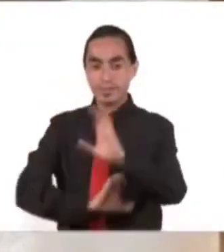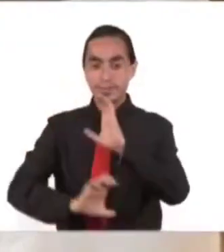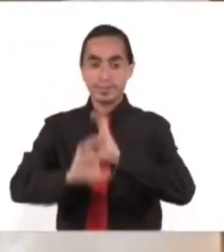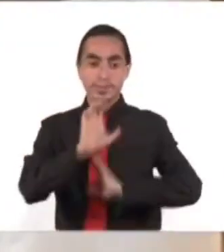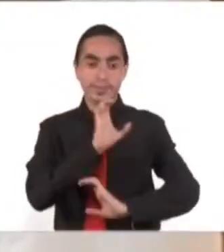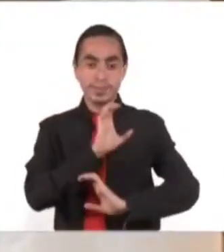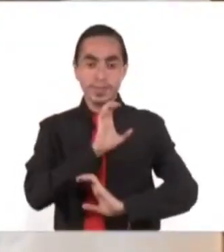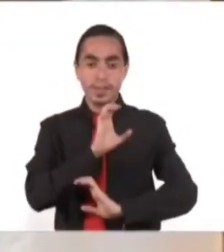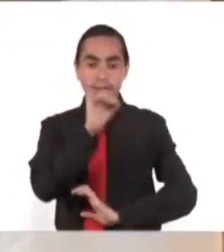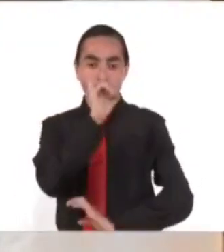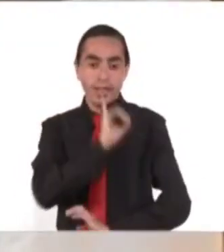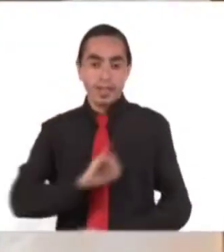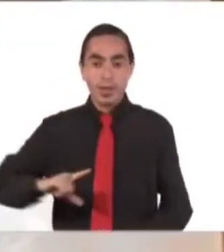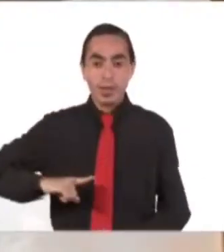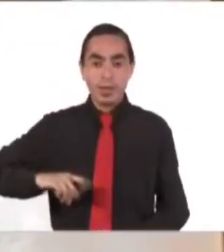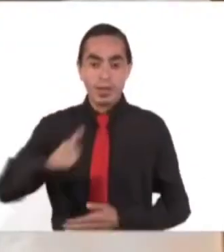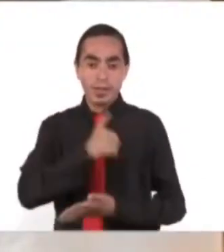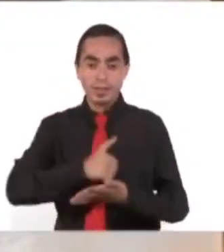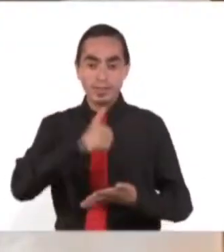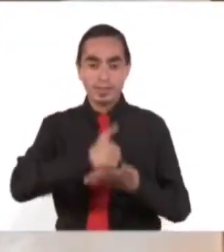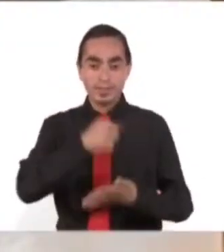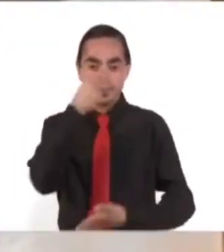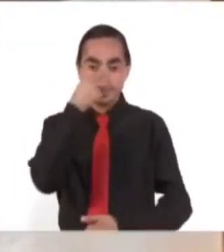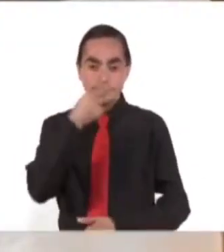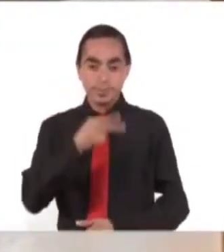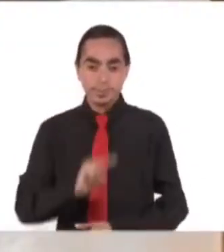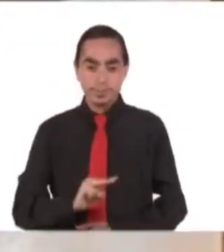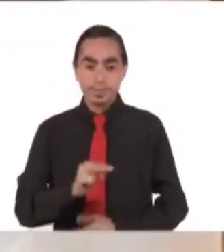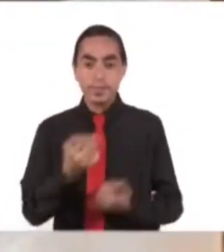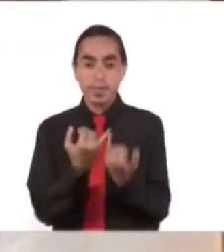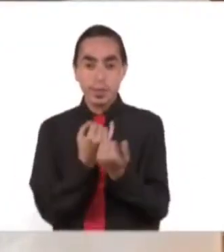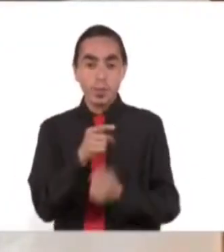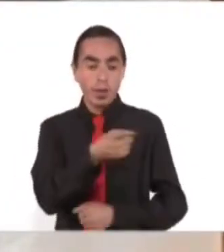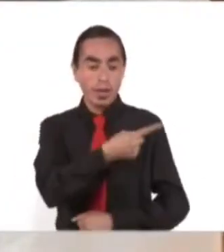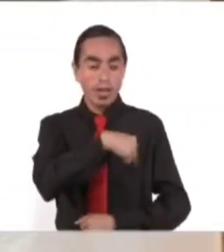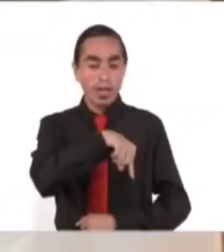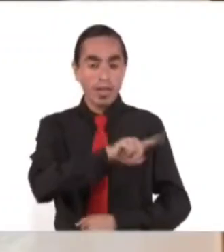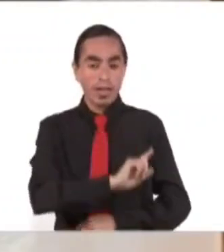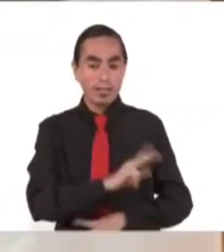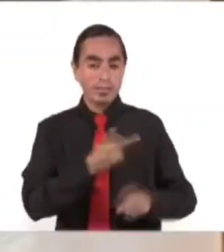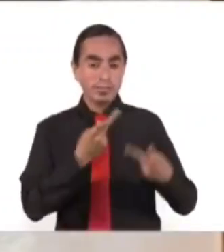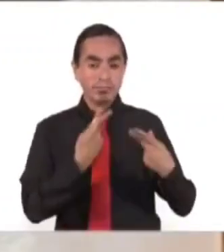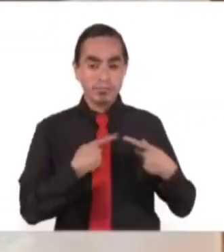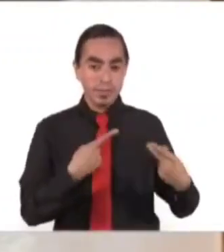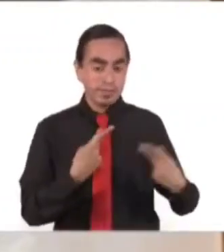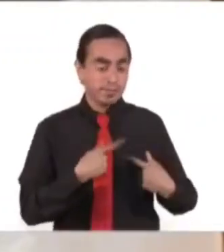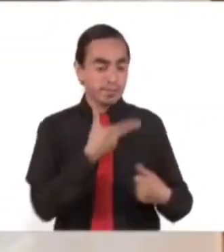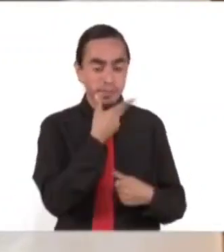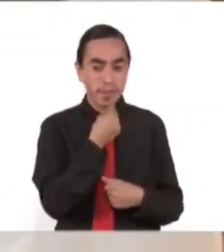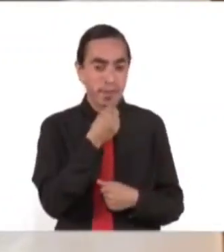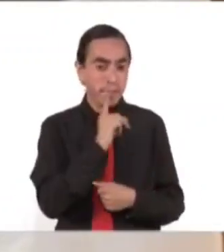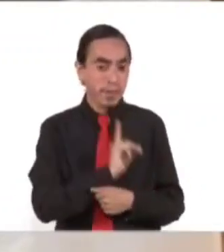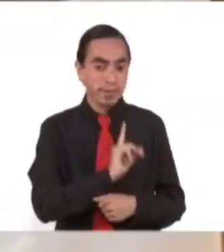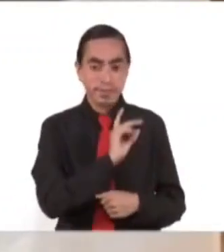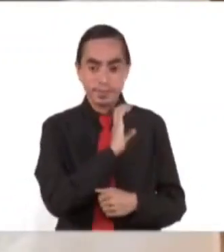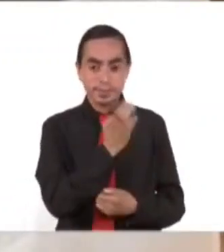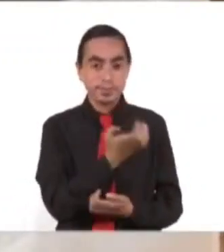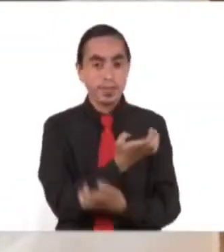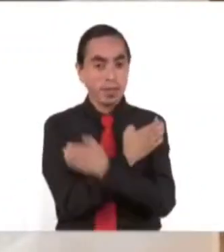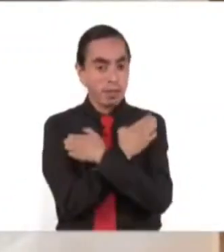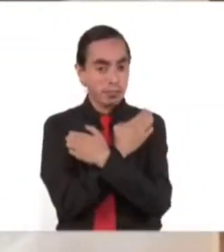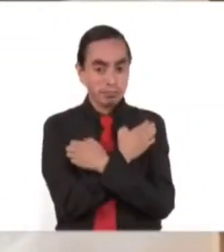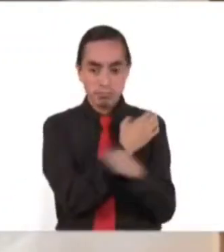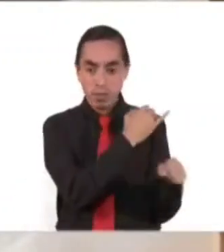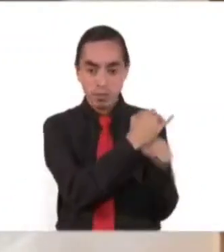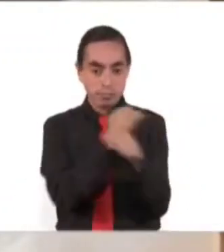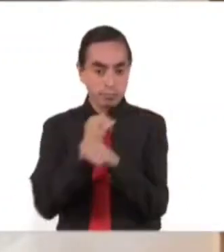de Gobierno de la Ciudad de México, a los distinguidos académicos, académicas, investigadores